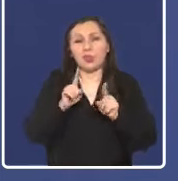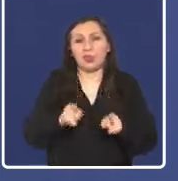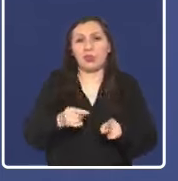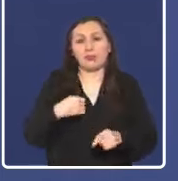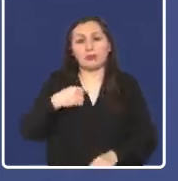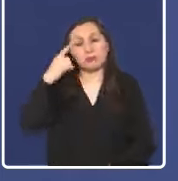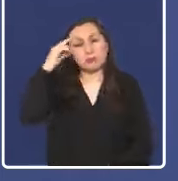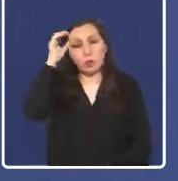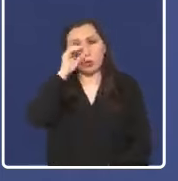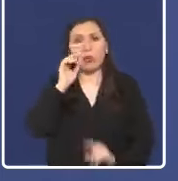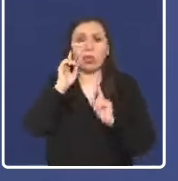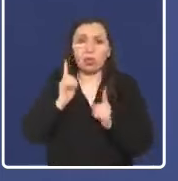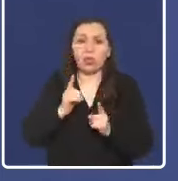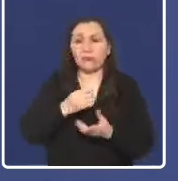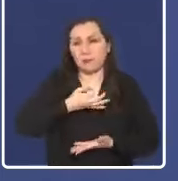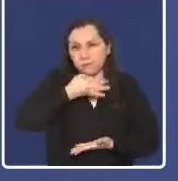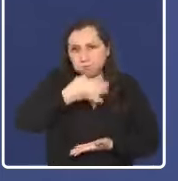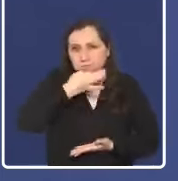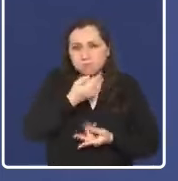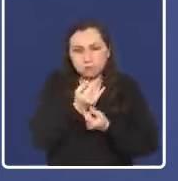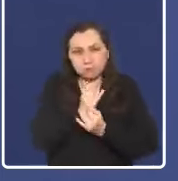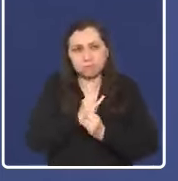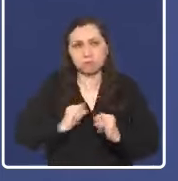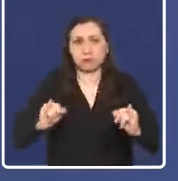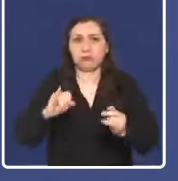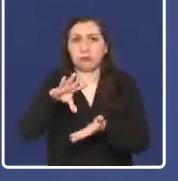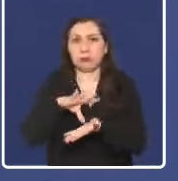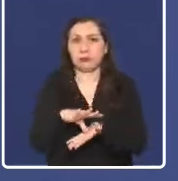ameritaba hacer una declaración.